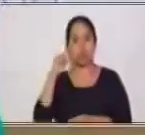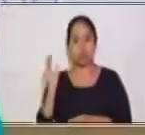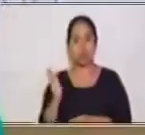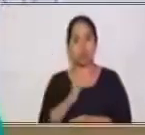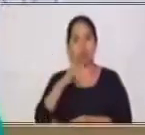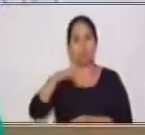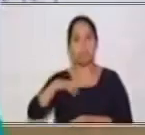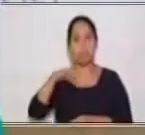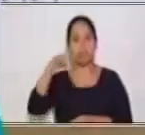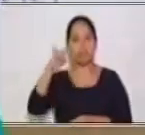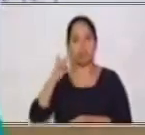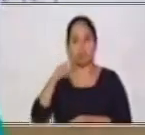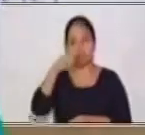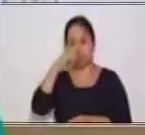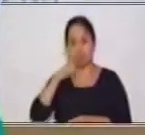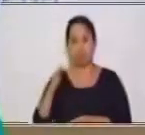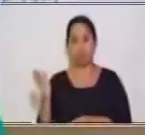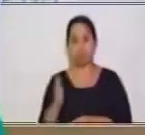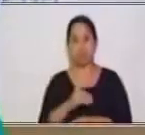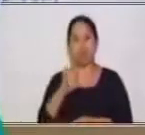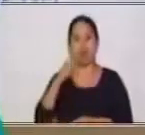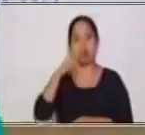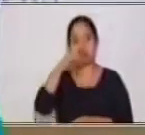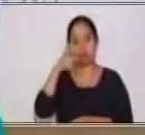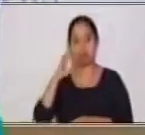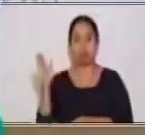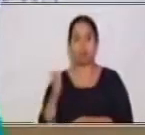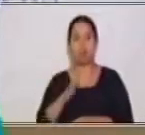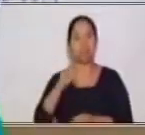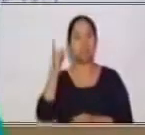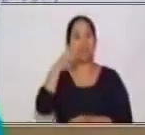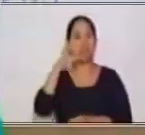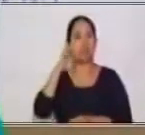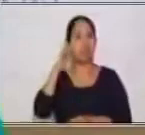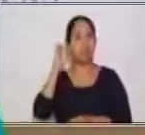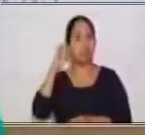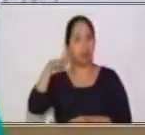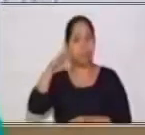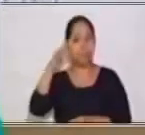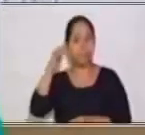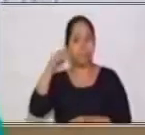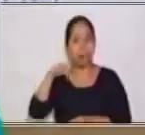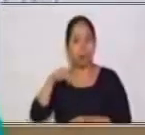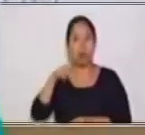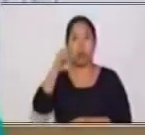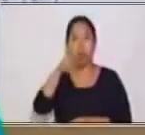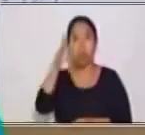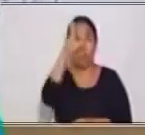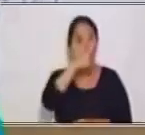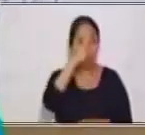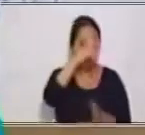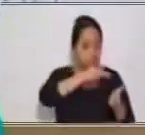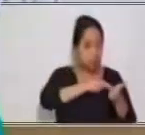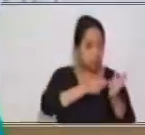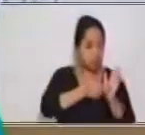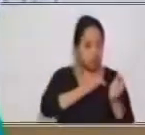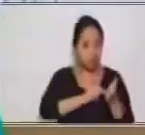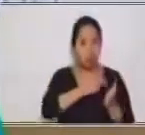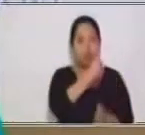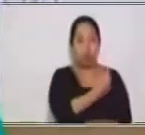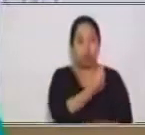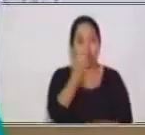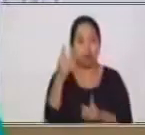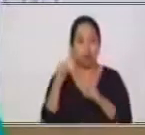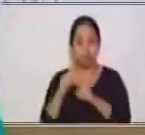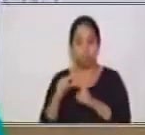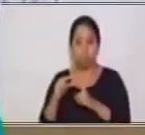PNUD, ATE y CGPLAN. Vas a buscar el significado de cada una de estas